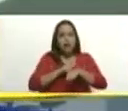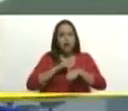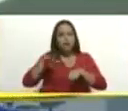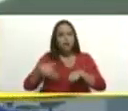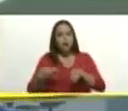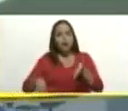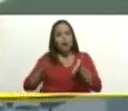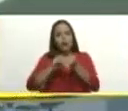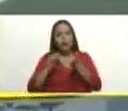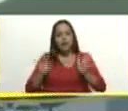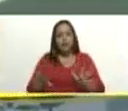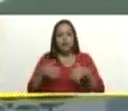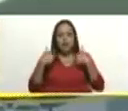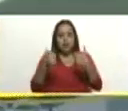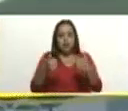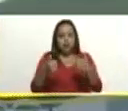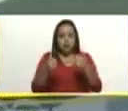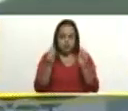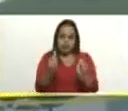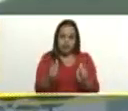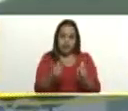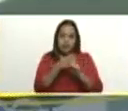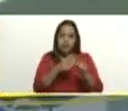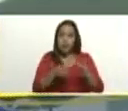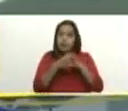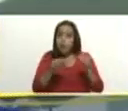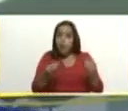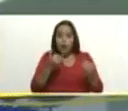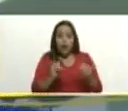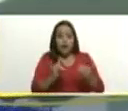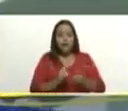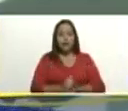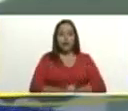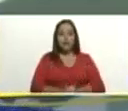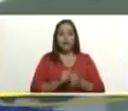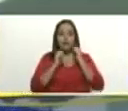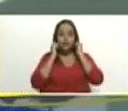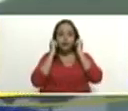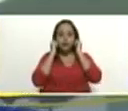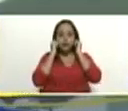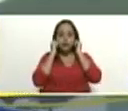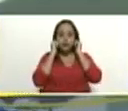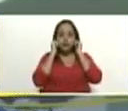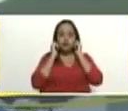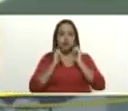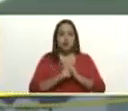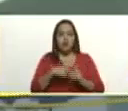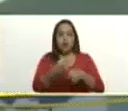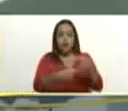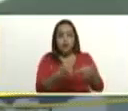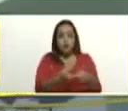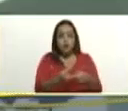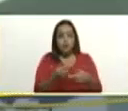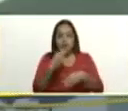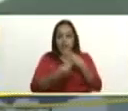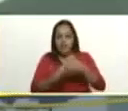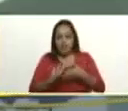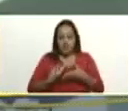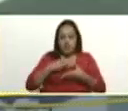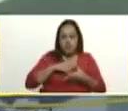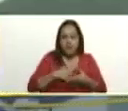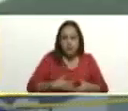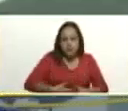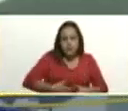de su salud. Pero todo fue como resultado de sembrar la intolerancia,